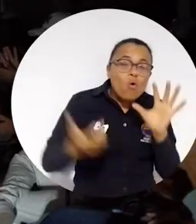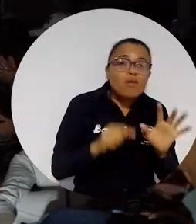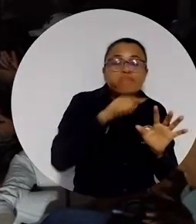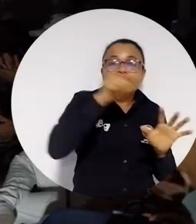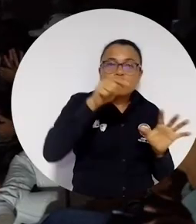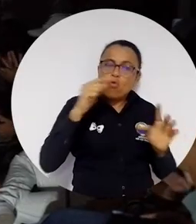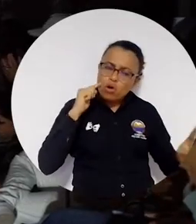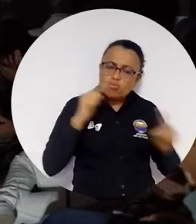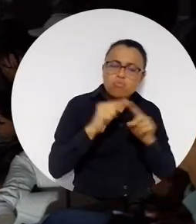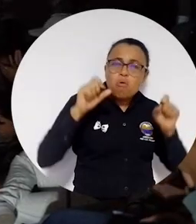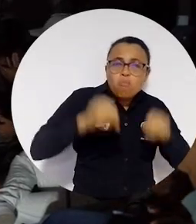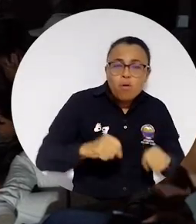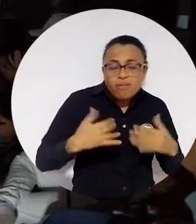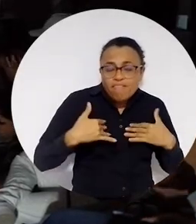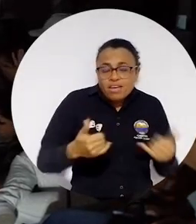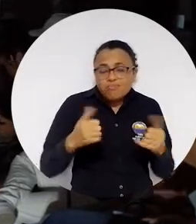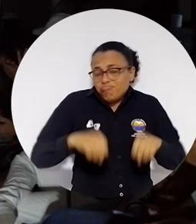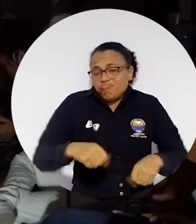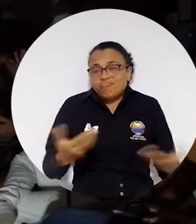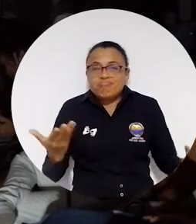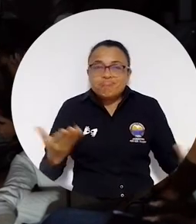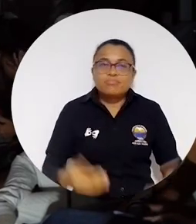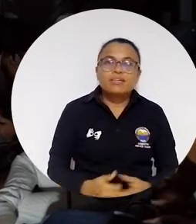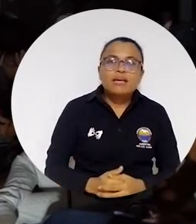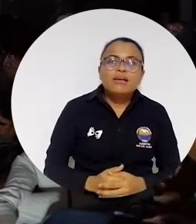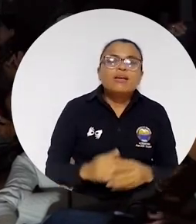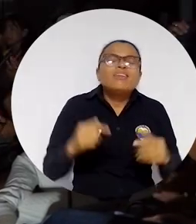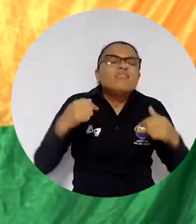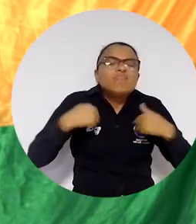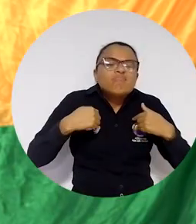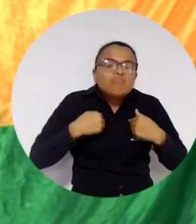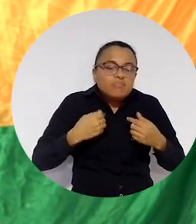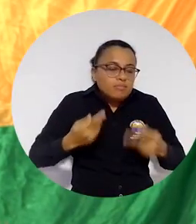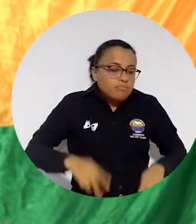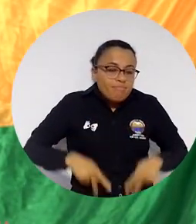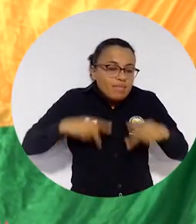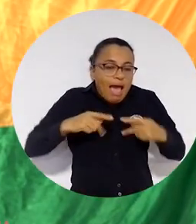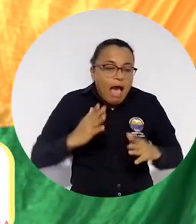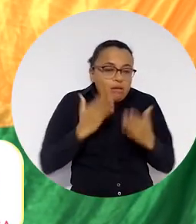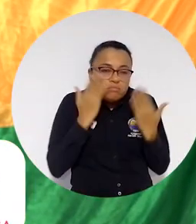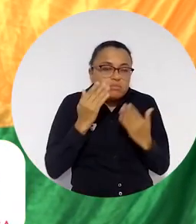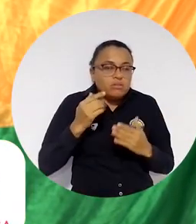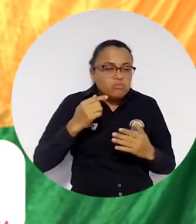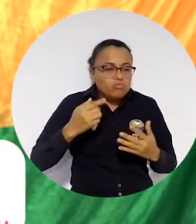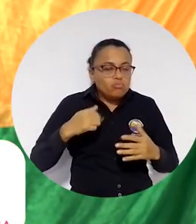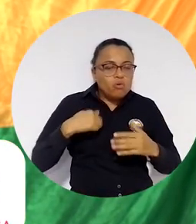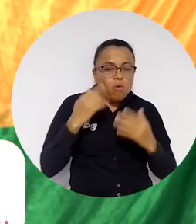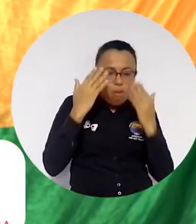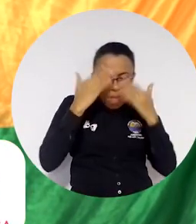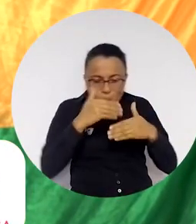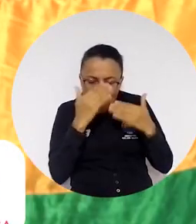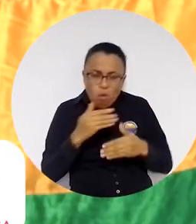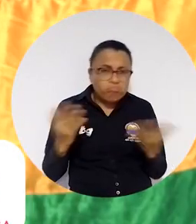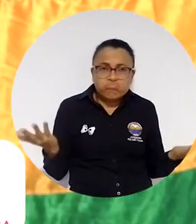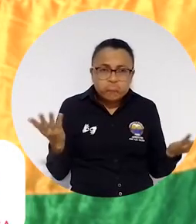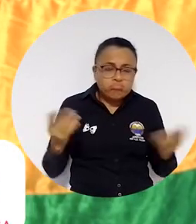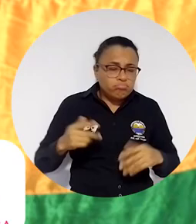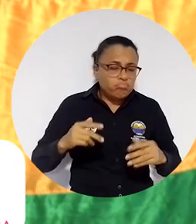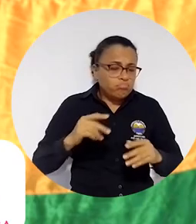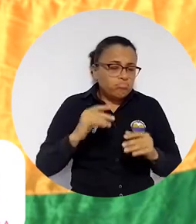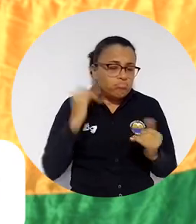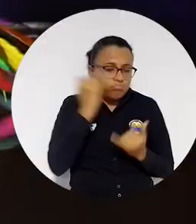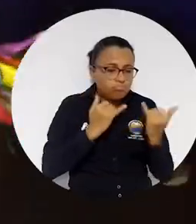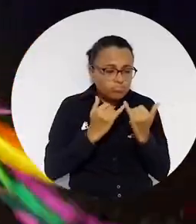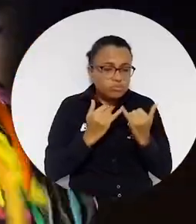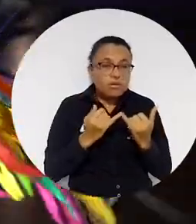sepan que pueden ir detrás de lo que sea siempre y cuando los haga feliz. Que sean ellos mismos, que crean y vivan cada emoción, que no se